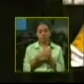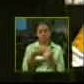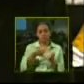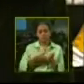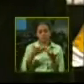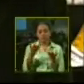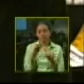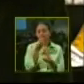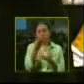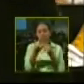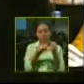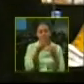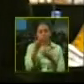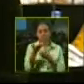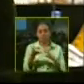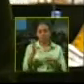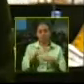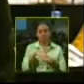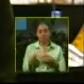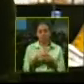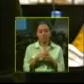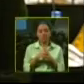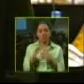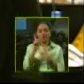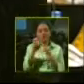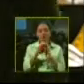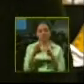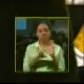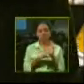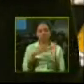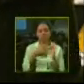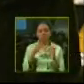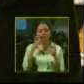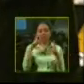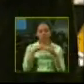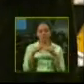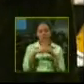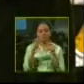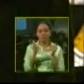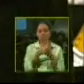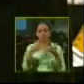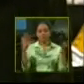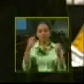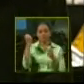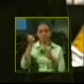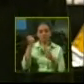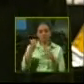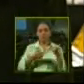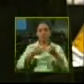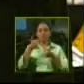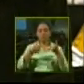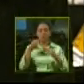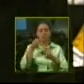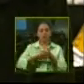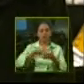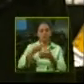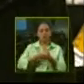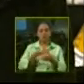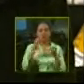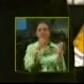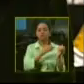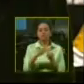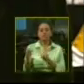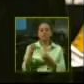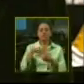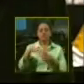quisiera comentarles además, muy de paso, que esta Constitución está reconociendo una serie de derechos por los cuales han luchado las